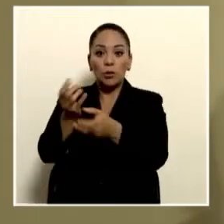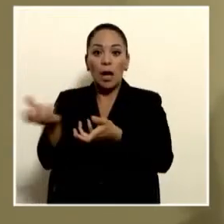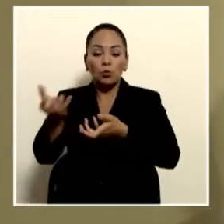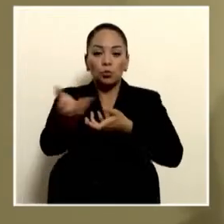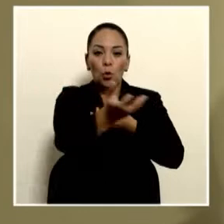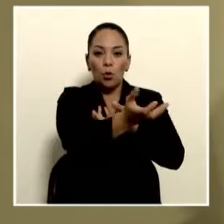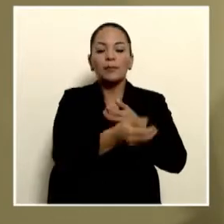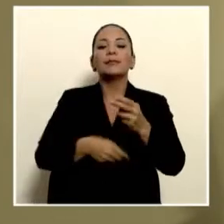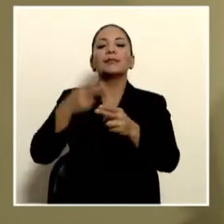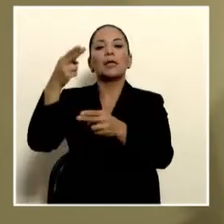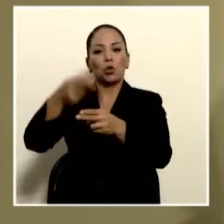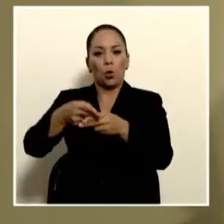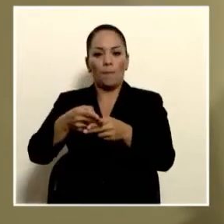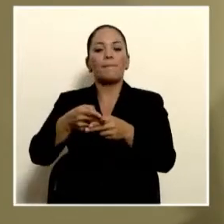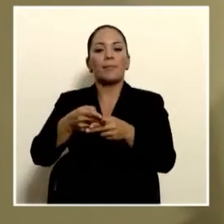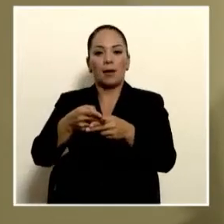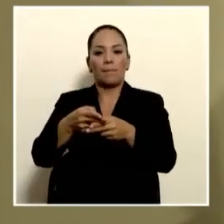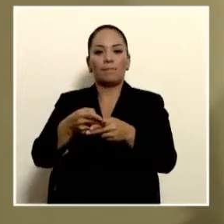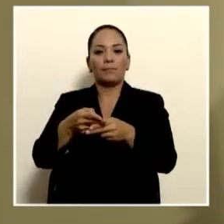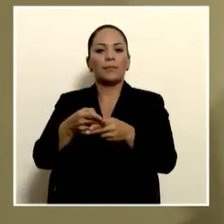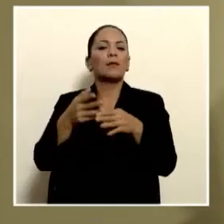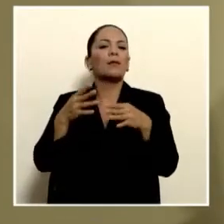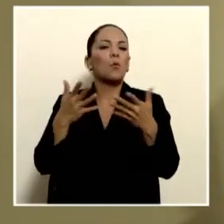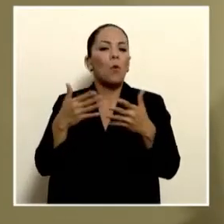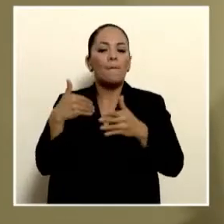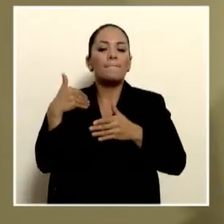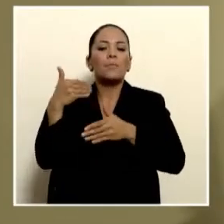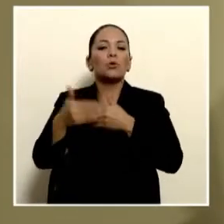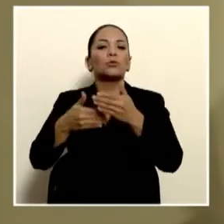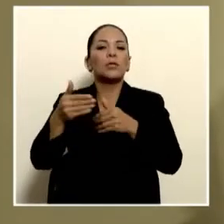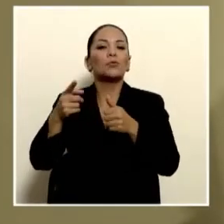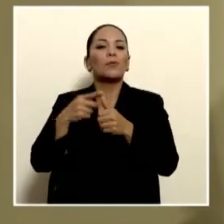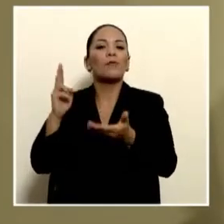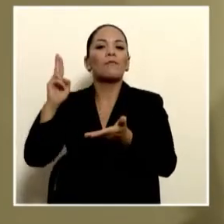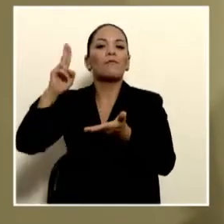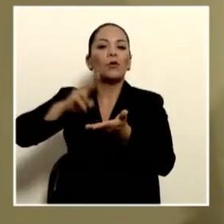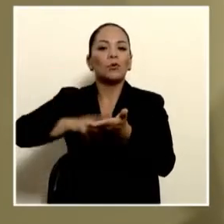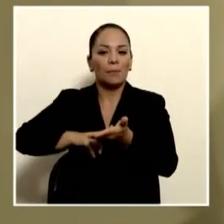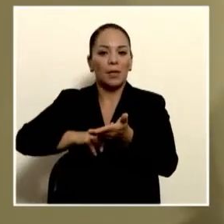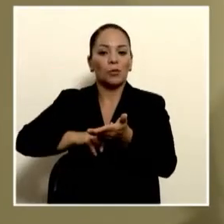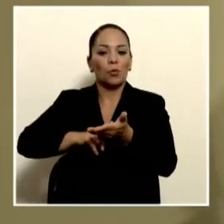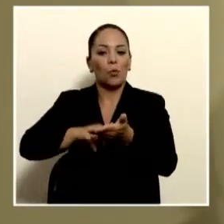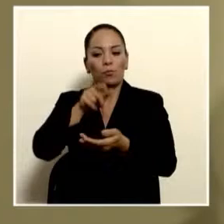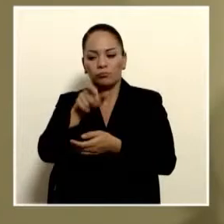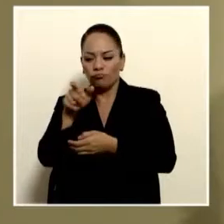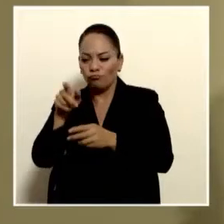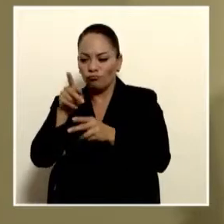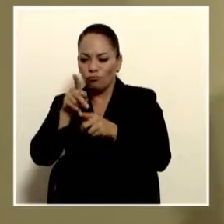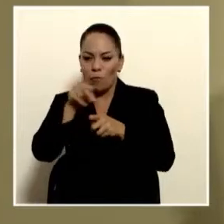se nombran bajo un proceso de reclutamiento profesional